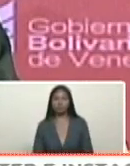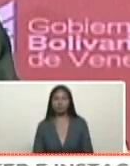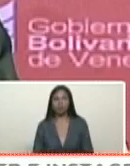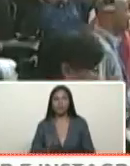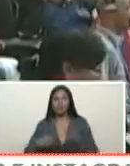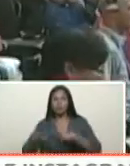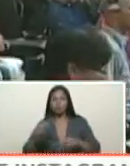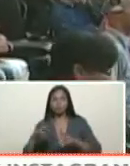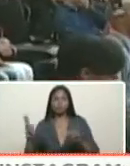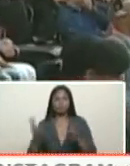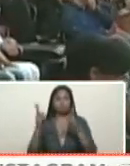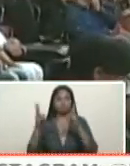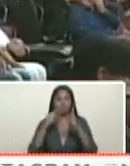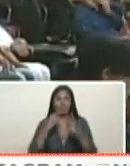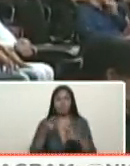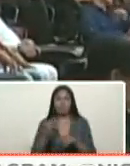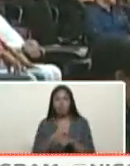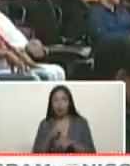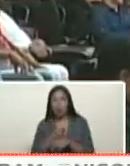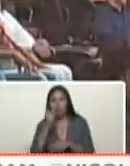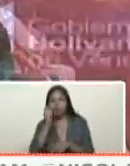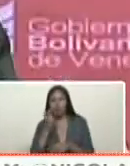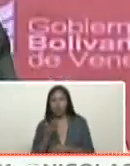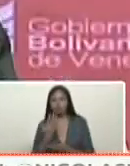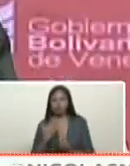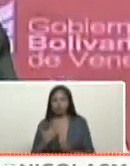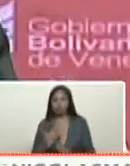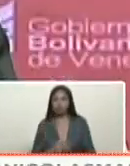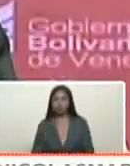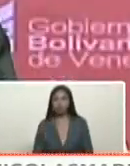Producir es vencer, dice el gobernador.